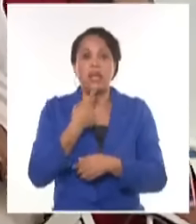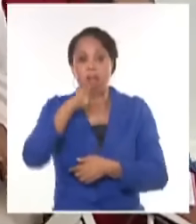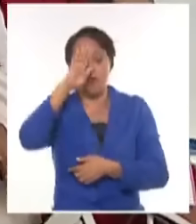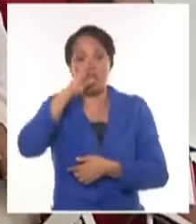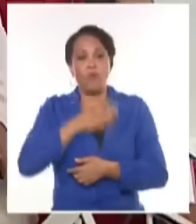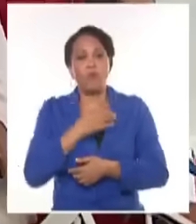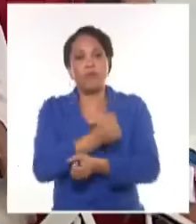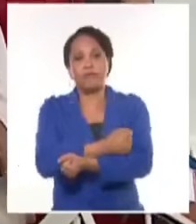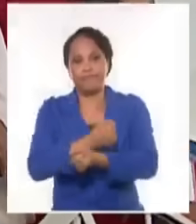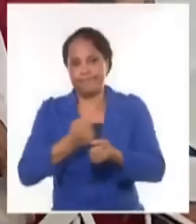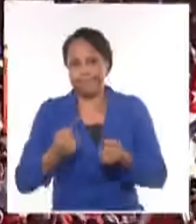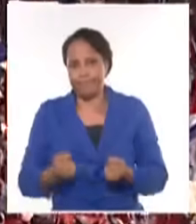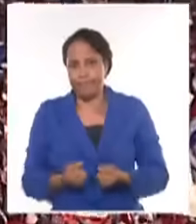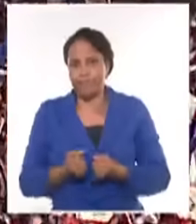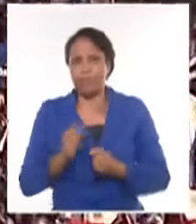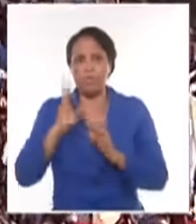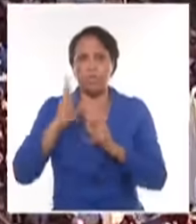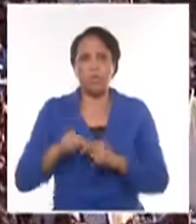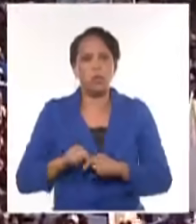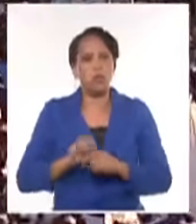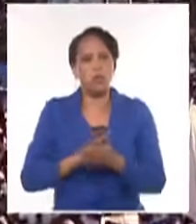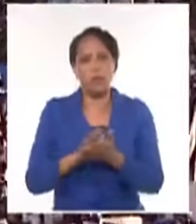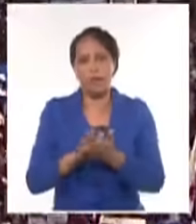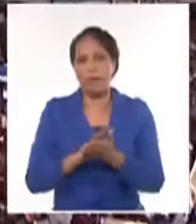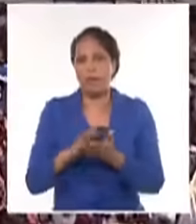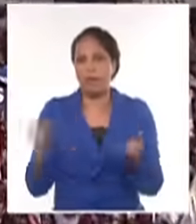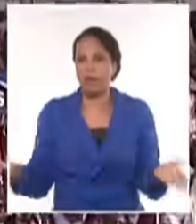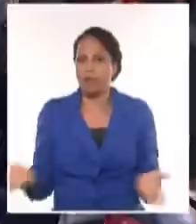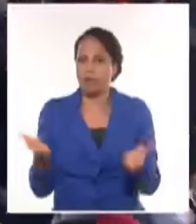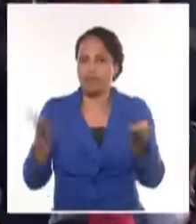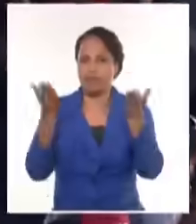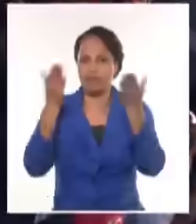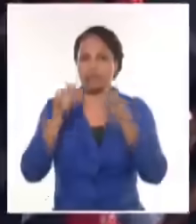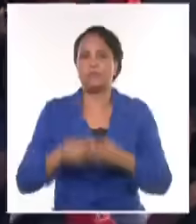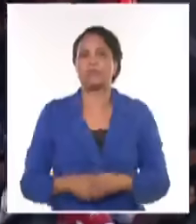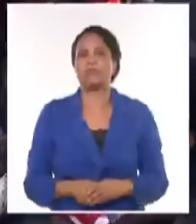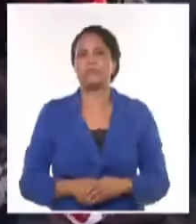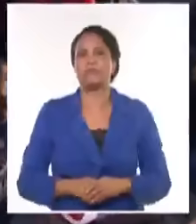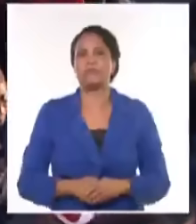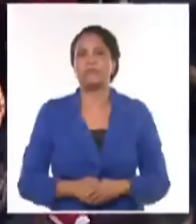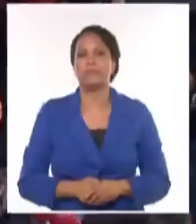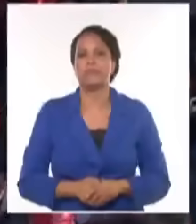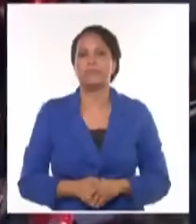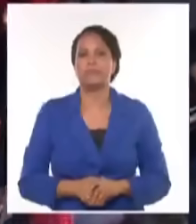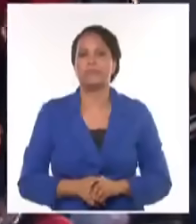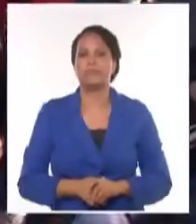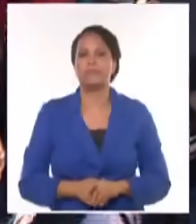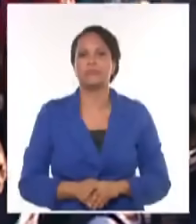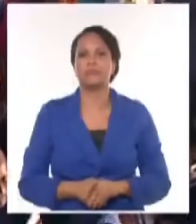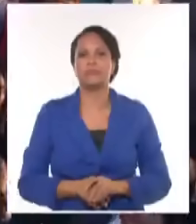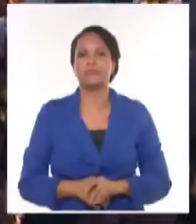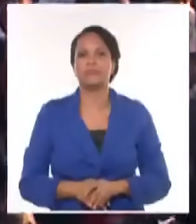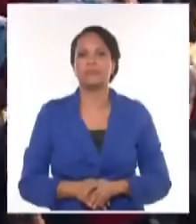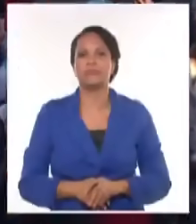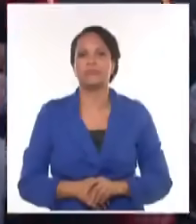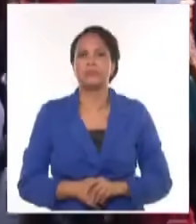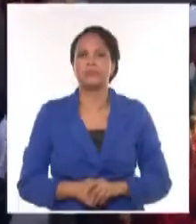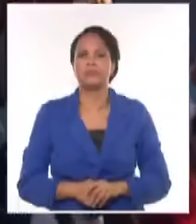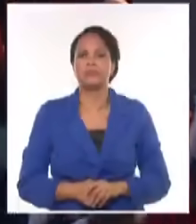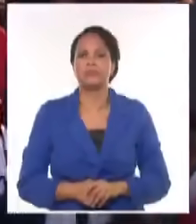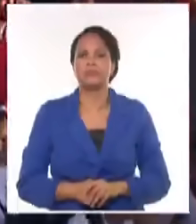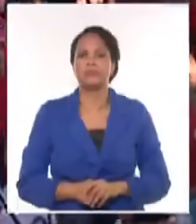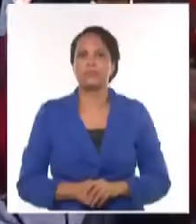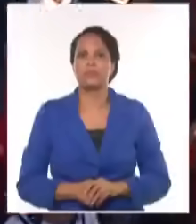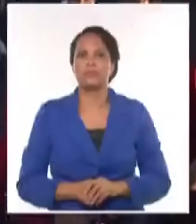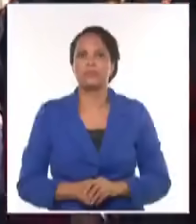renuncia a su desarrollo. Bernardo Espinosa, Canal Cubano de Noticias.